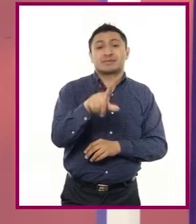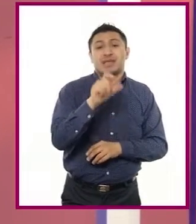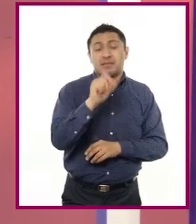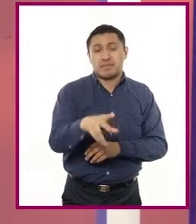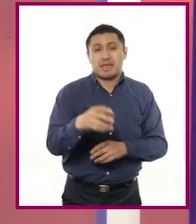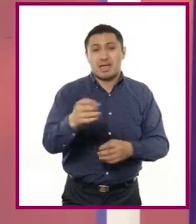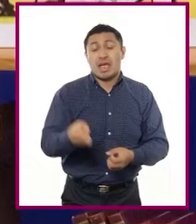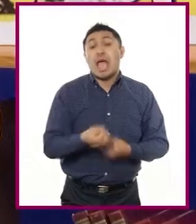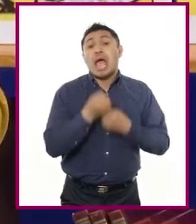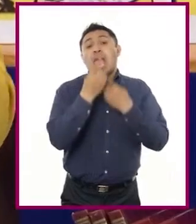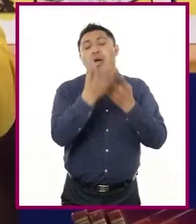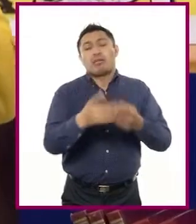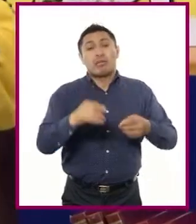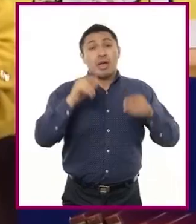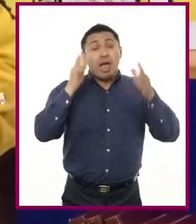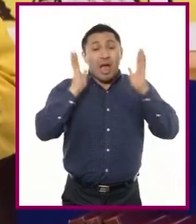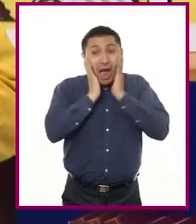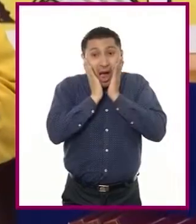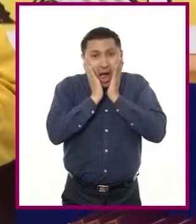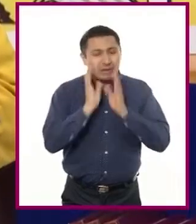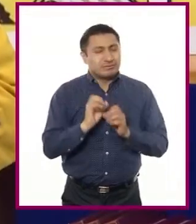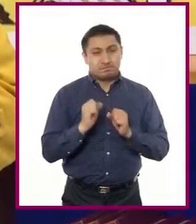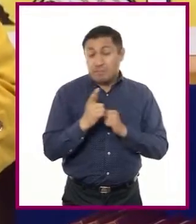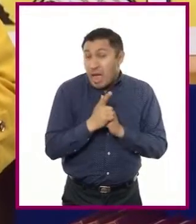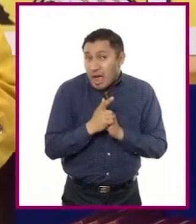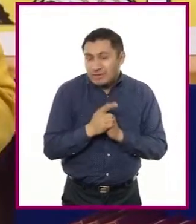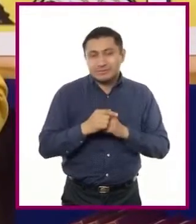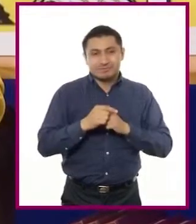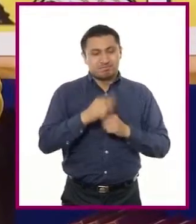expresiones exclamativas e interrogativas.